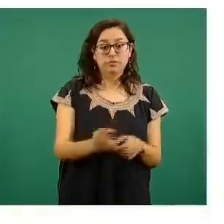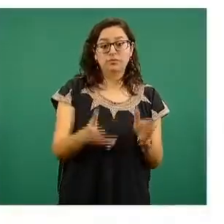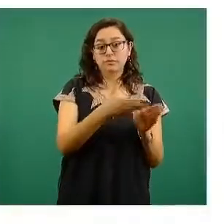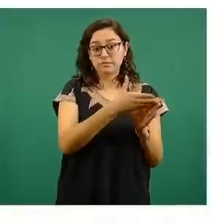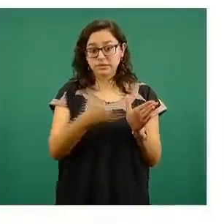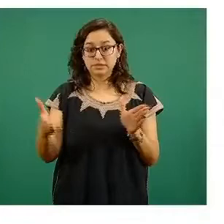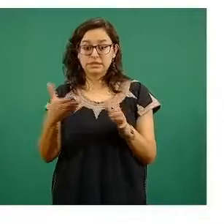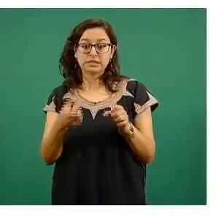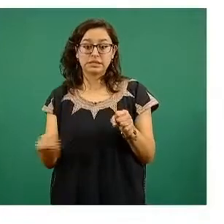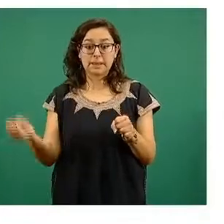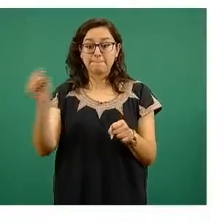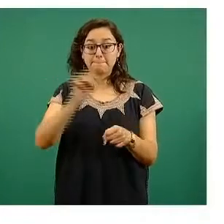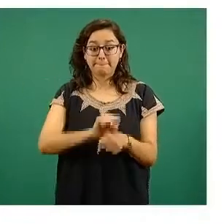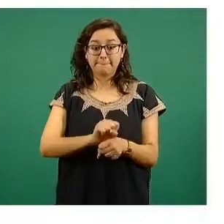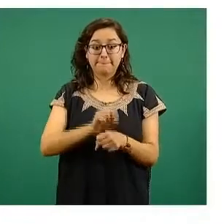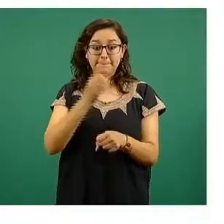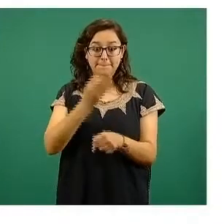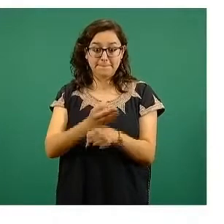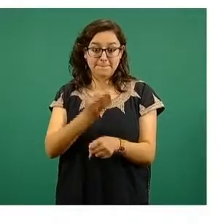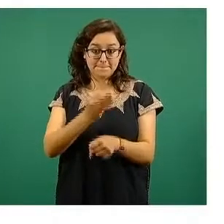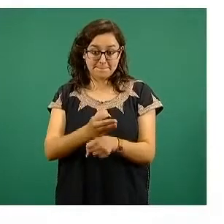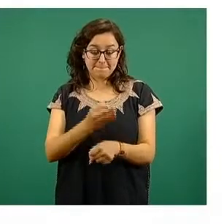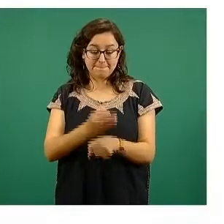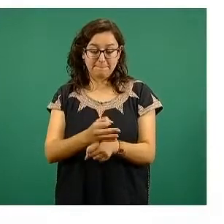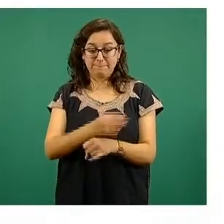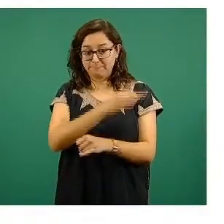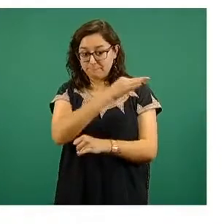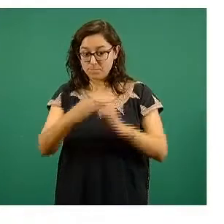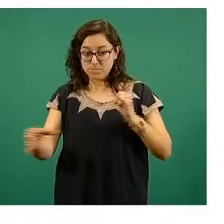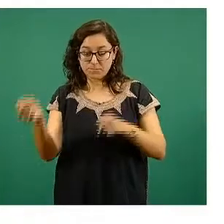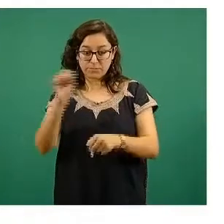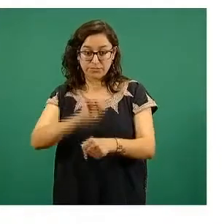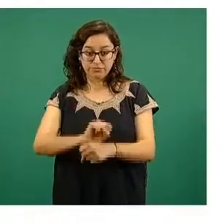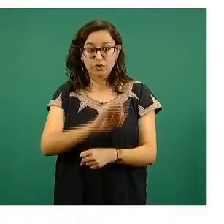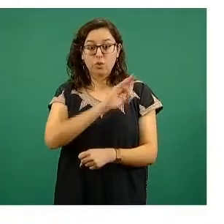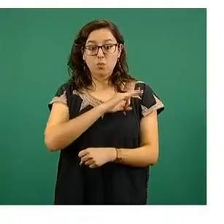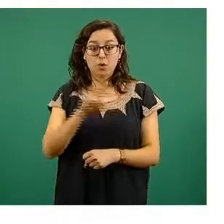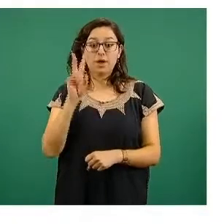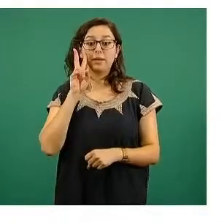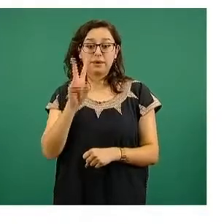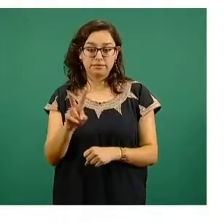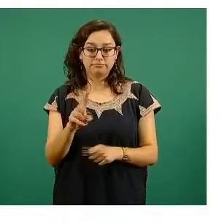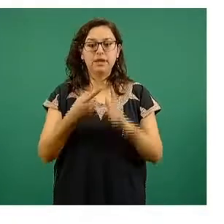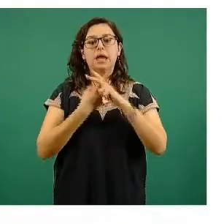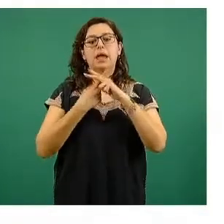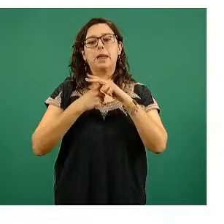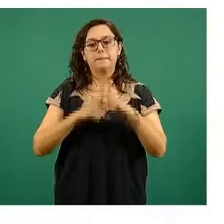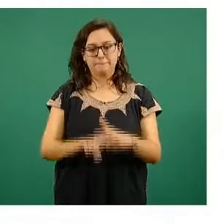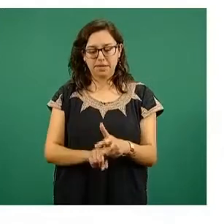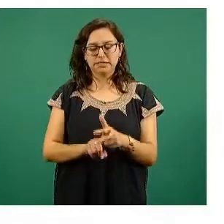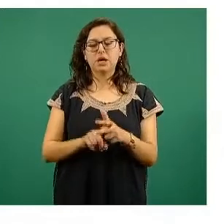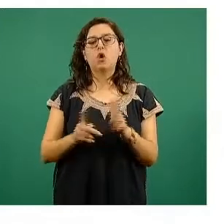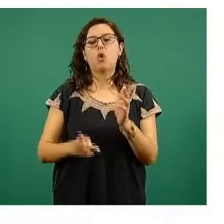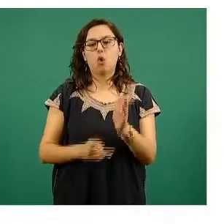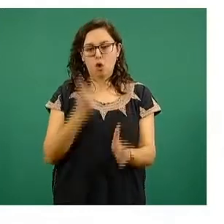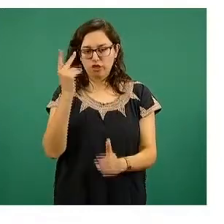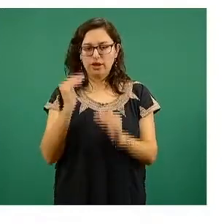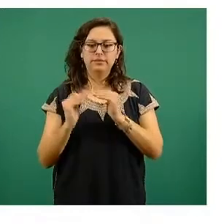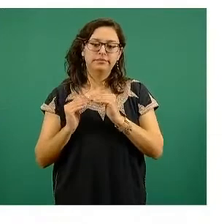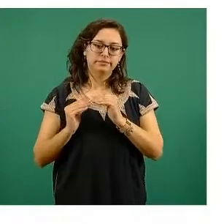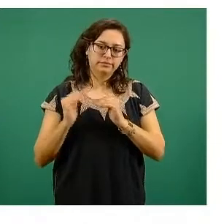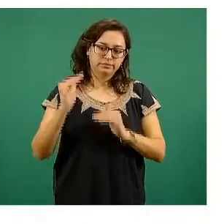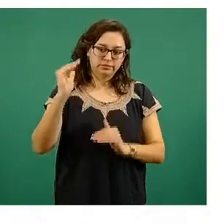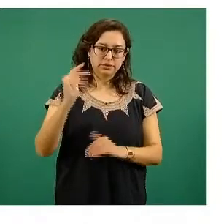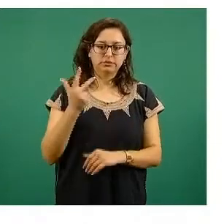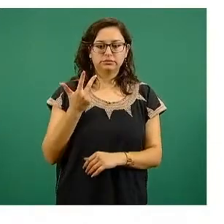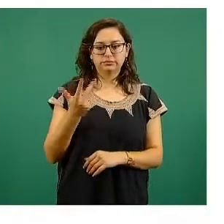semanas lo que se está reportando, lo que se observa es un incremento de estos casos nuevos de un 8%. Recordemos que